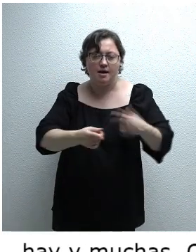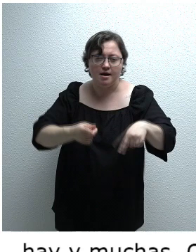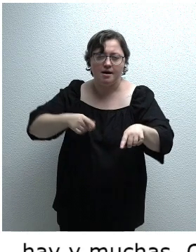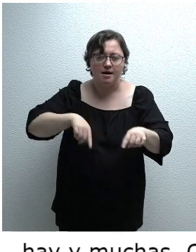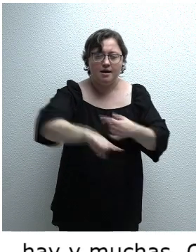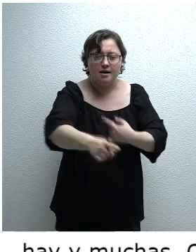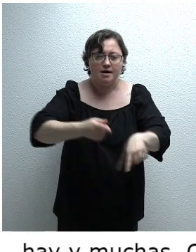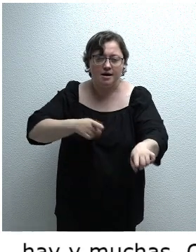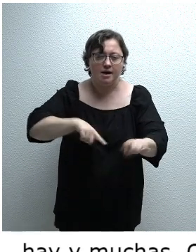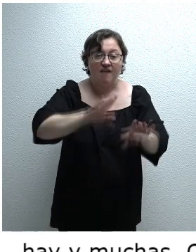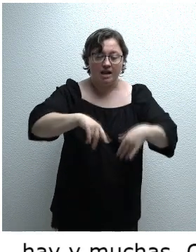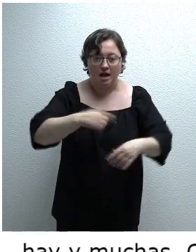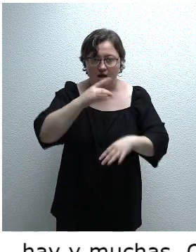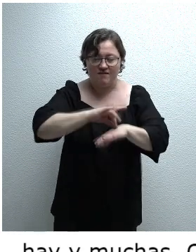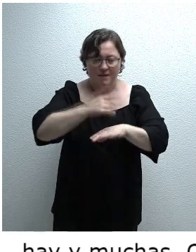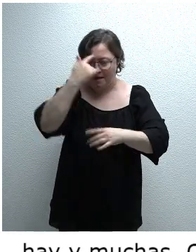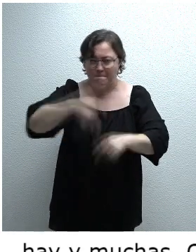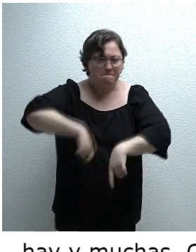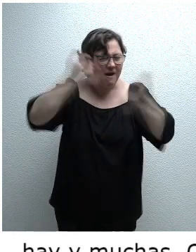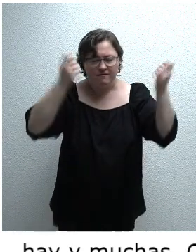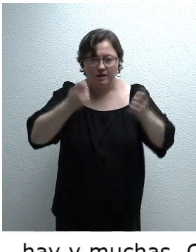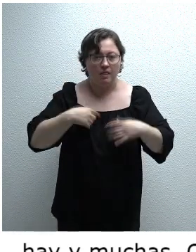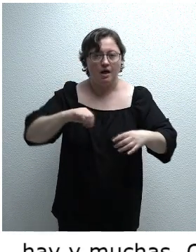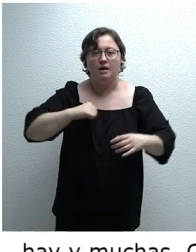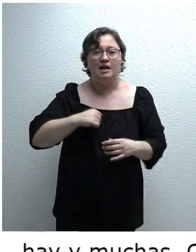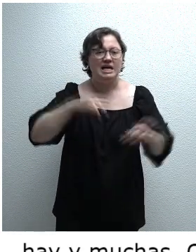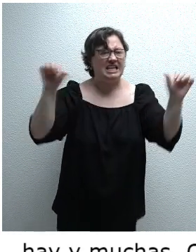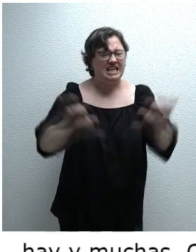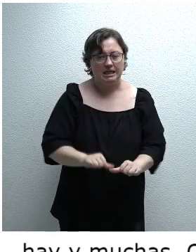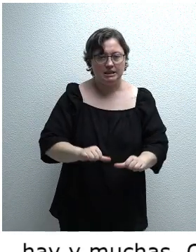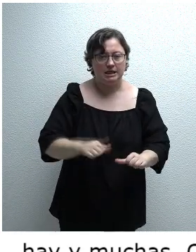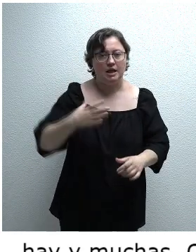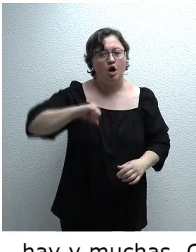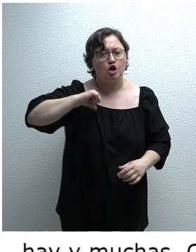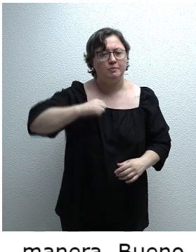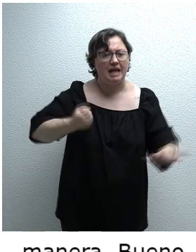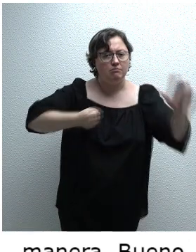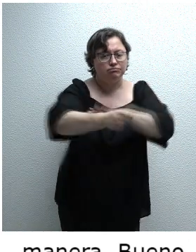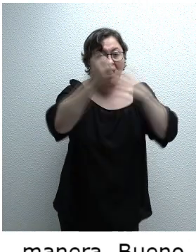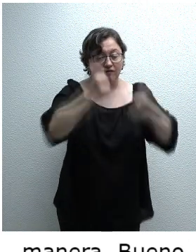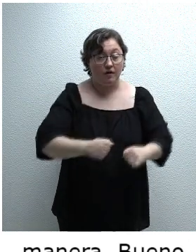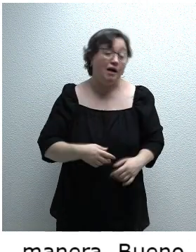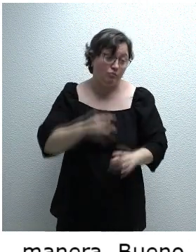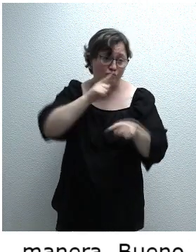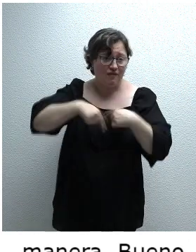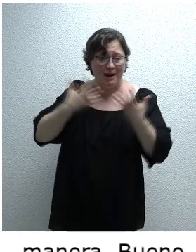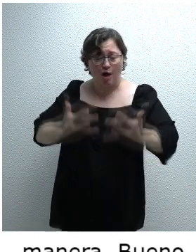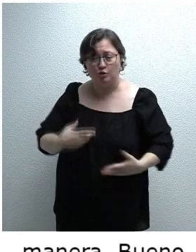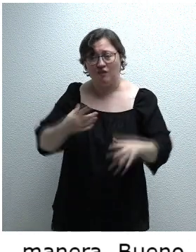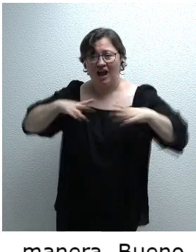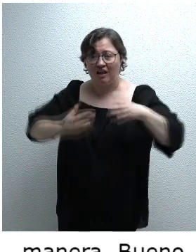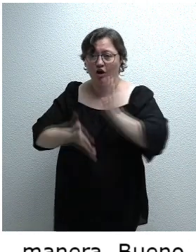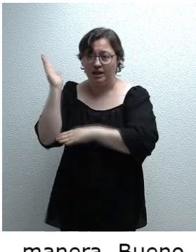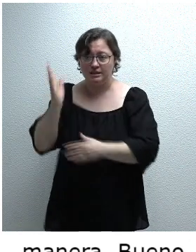ingresado involuntariamente y se fueron de vacaciones. Es que esto ocurre. Entonces, porque sabemos tocar las